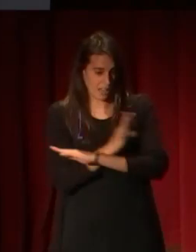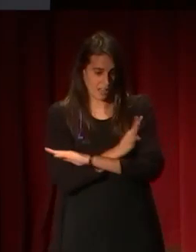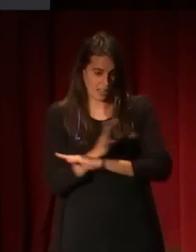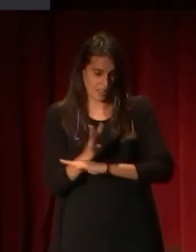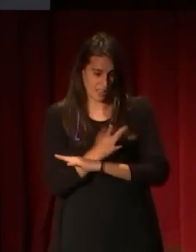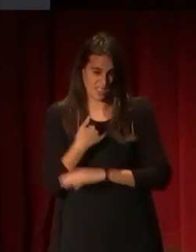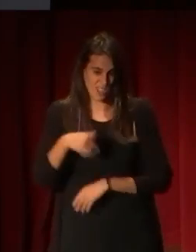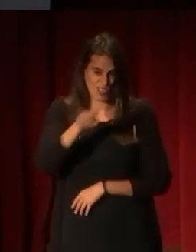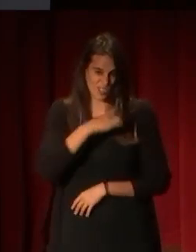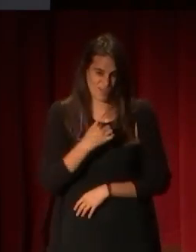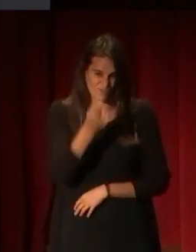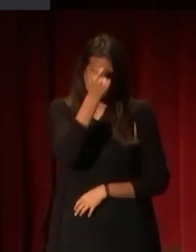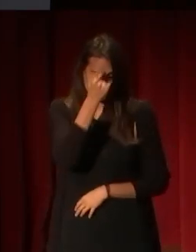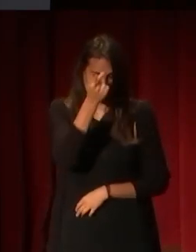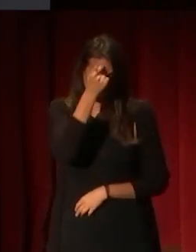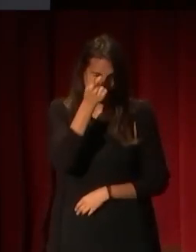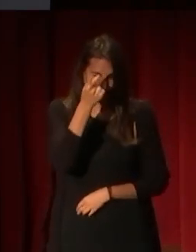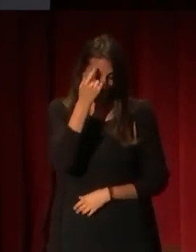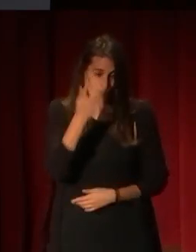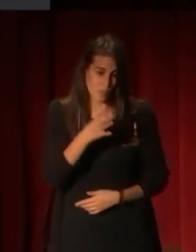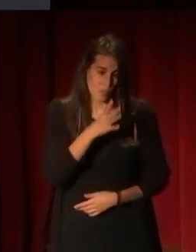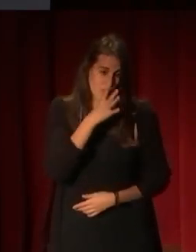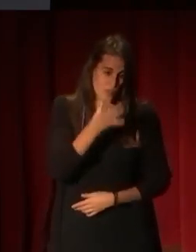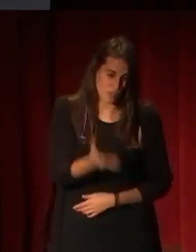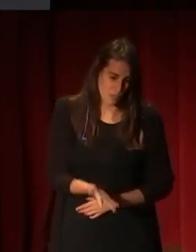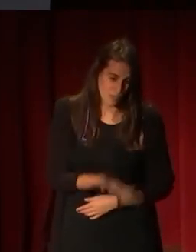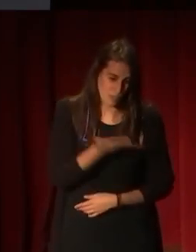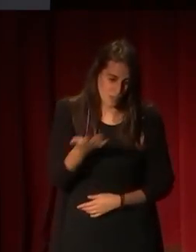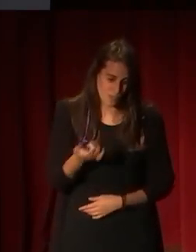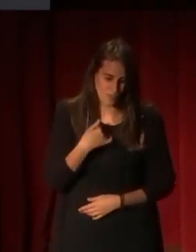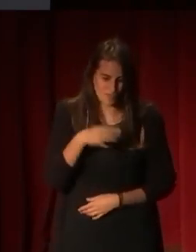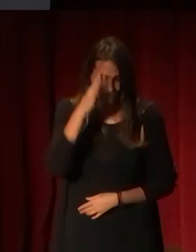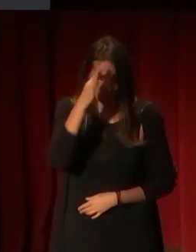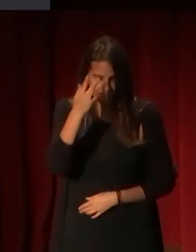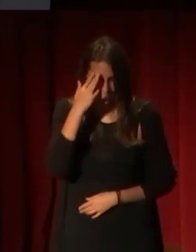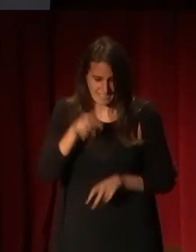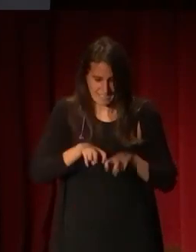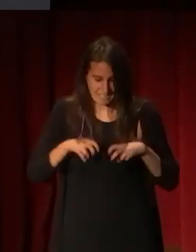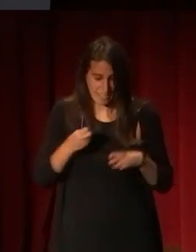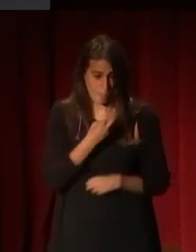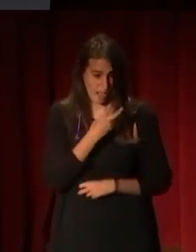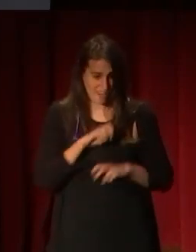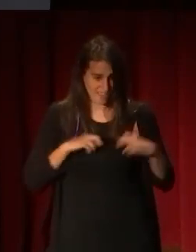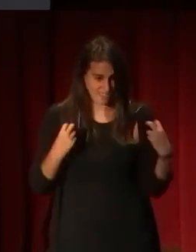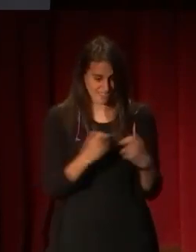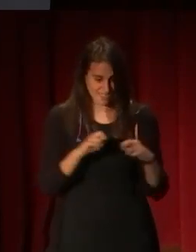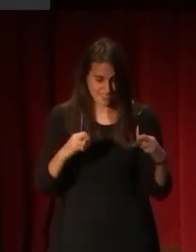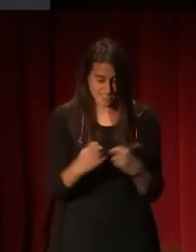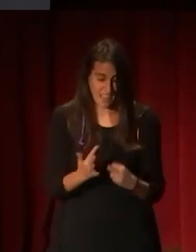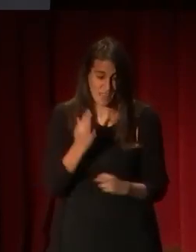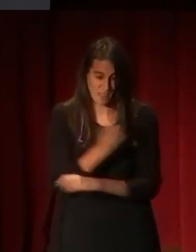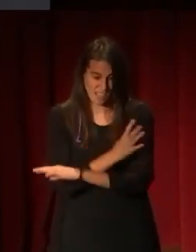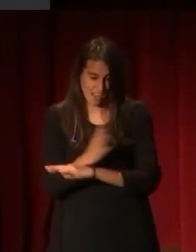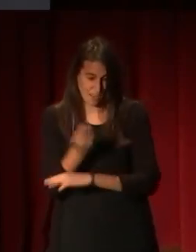añoramos porque se abrirían paso entre las terrazas de los bares es esta imagen